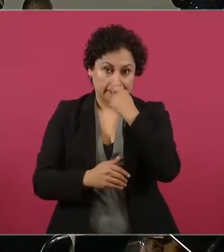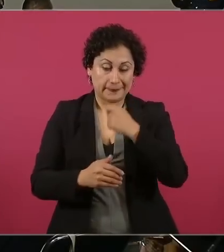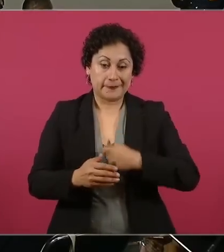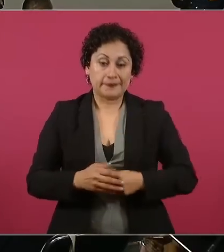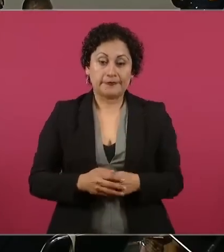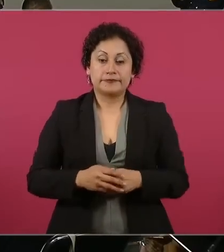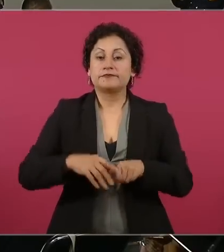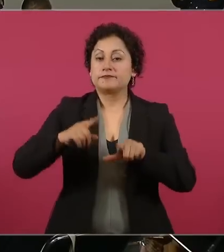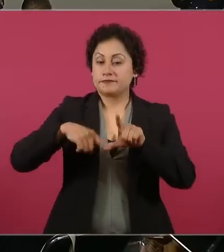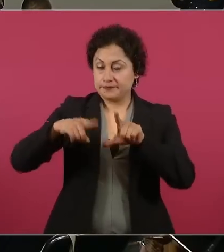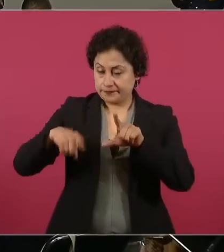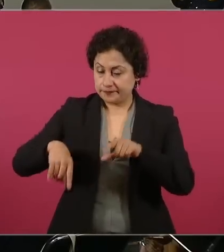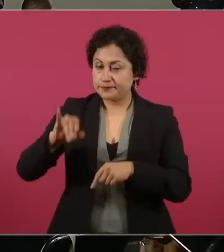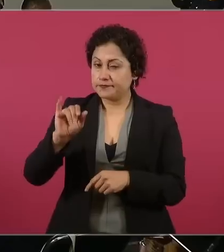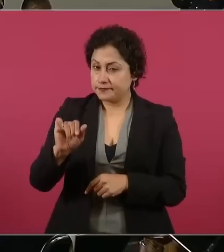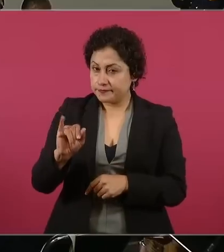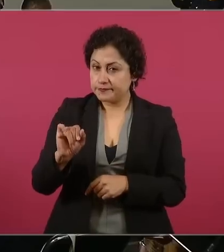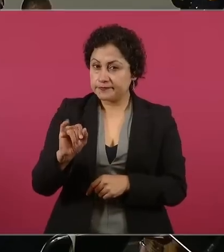una gráfica así